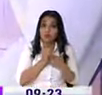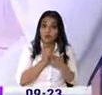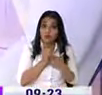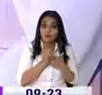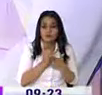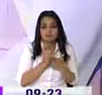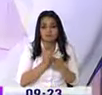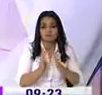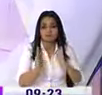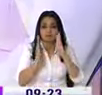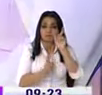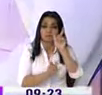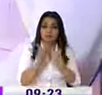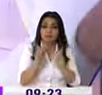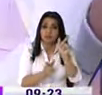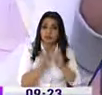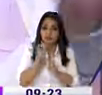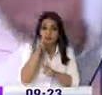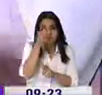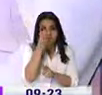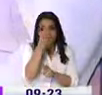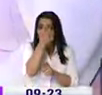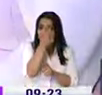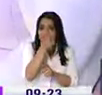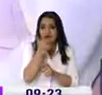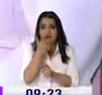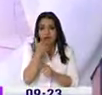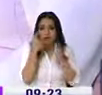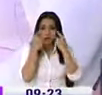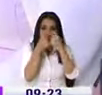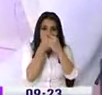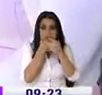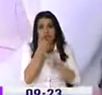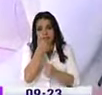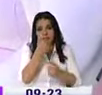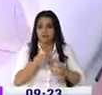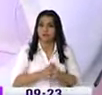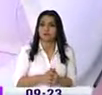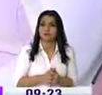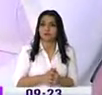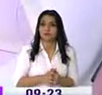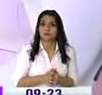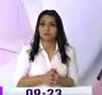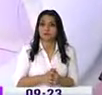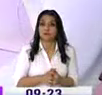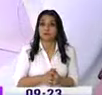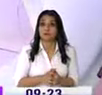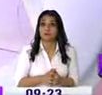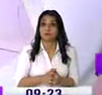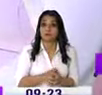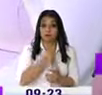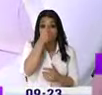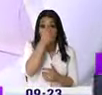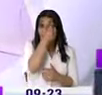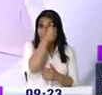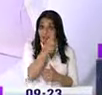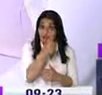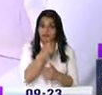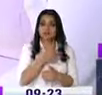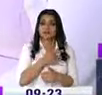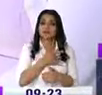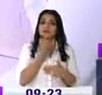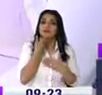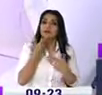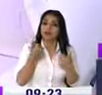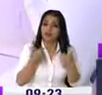nos hacen a las personas que padecemos de la vista. Y que luego de la operación nos vamos a